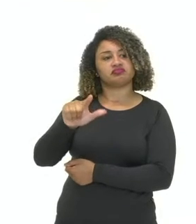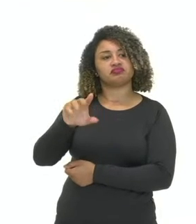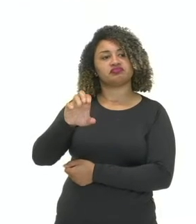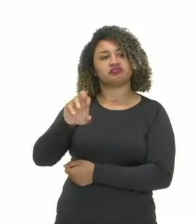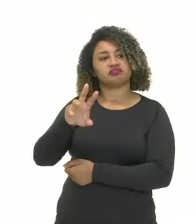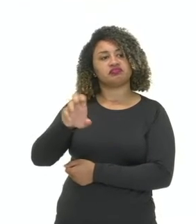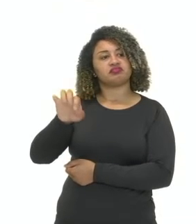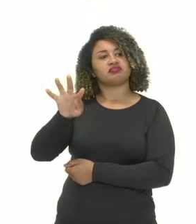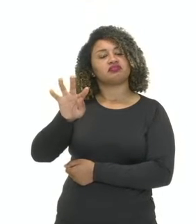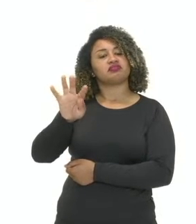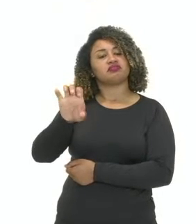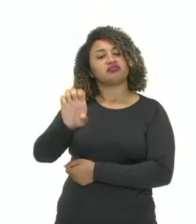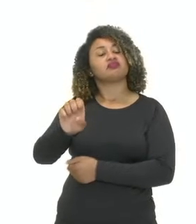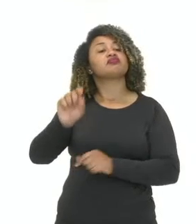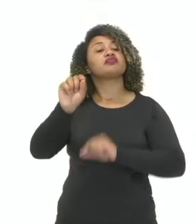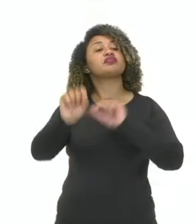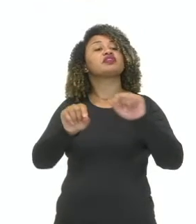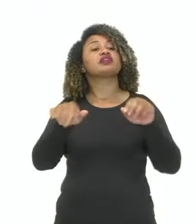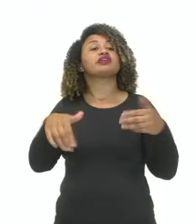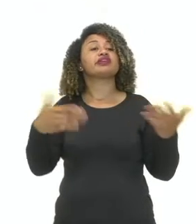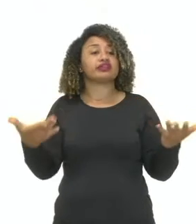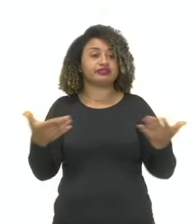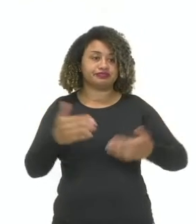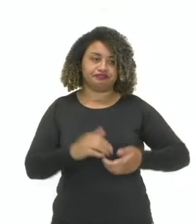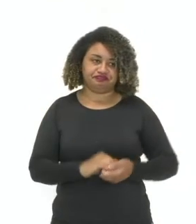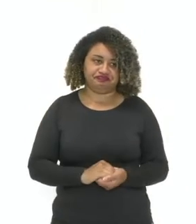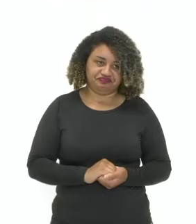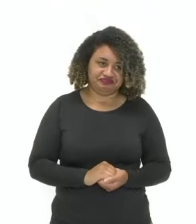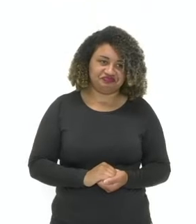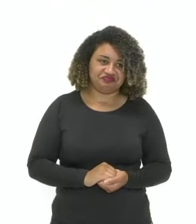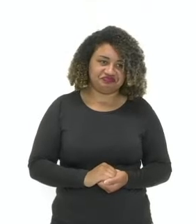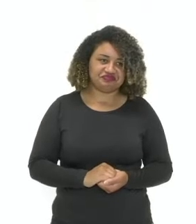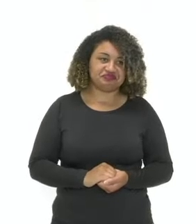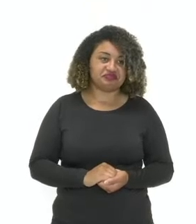de Cervantes? Alcalá de Henares, España.